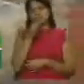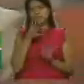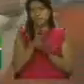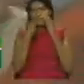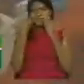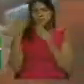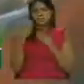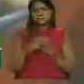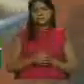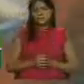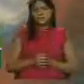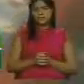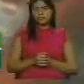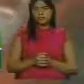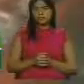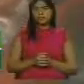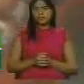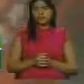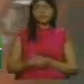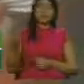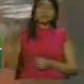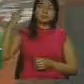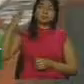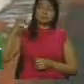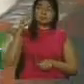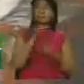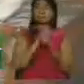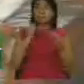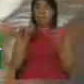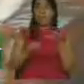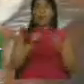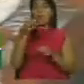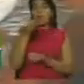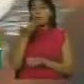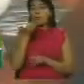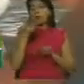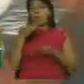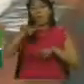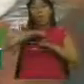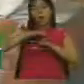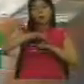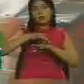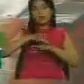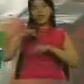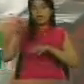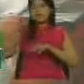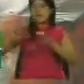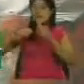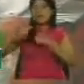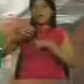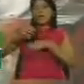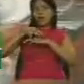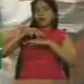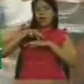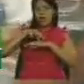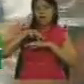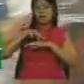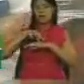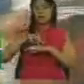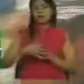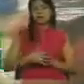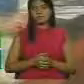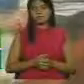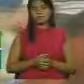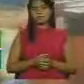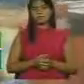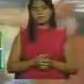un reflejo de eso? Mientras en el pasado no podíamos consumir lo que era, por ejemplo, carne, ahí está lo que es el incremento del consumo de carne per cápita por cada